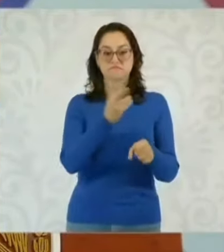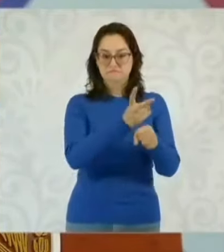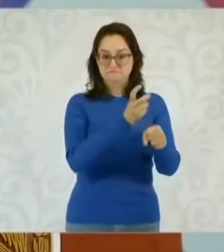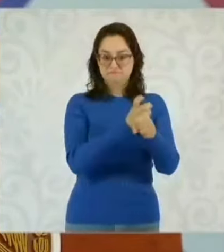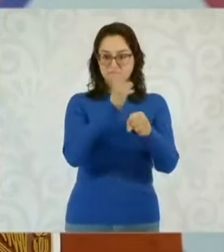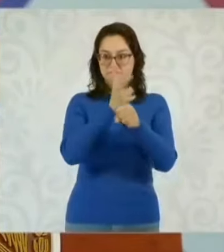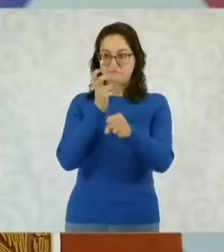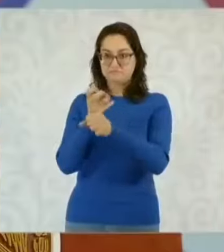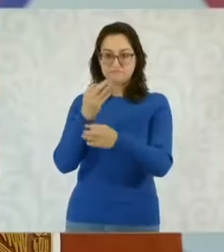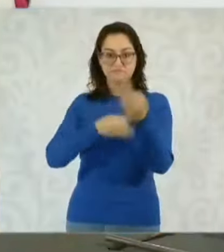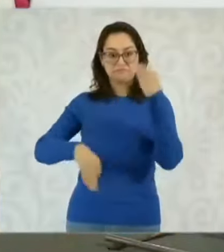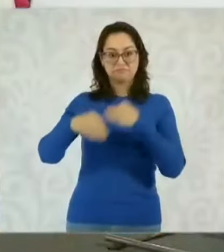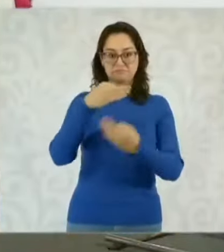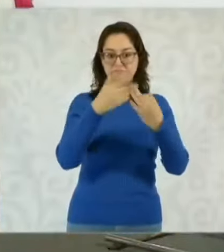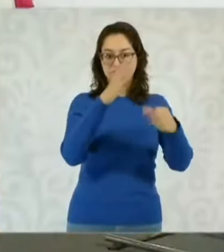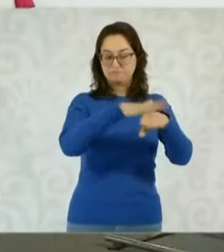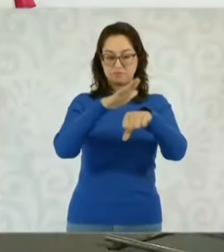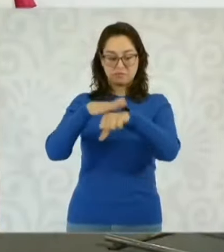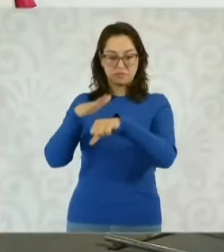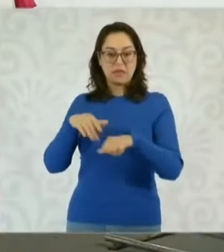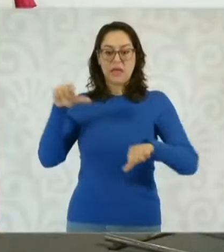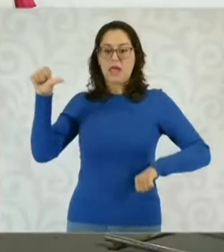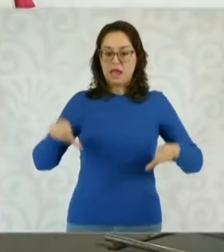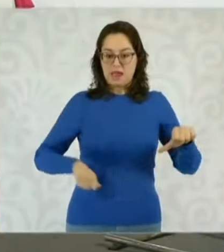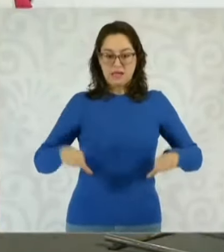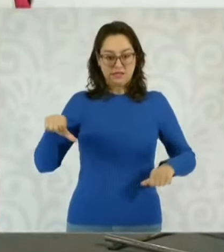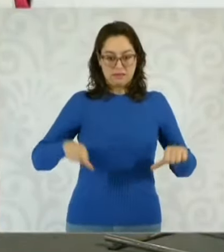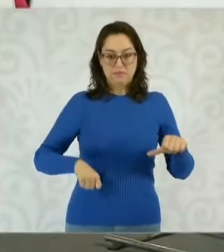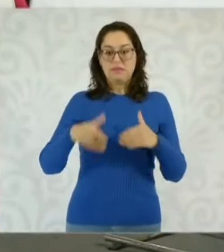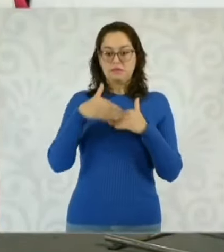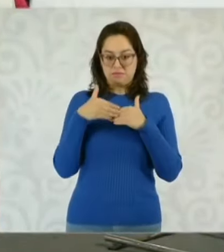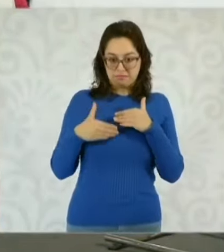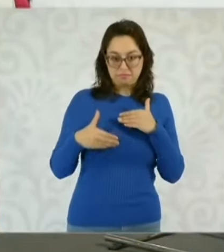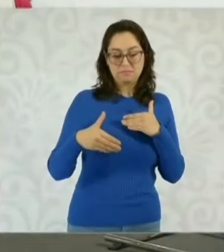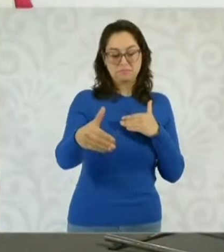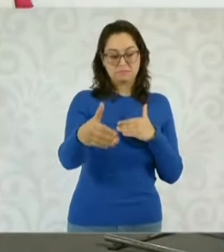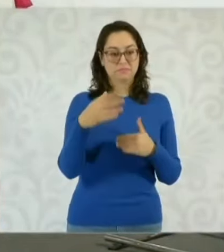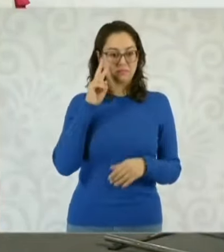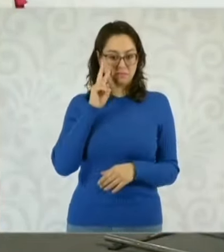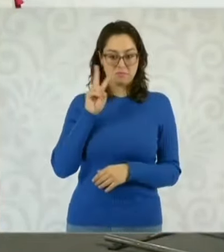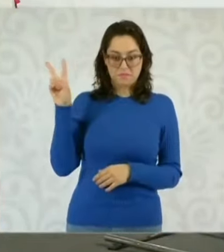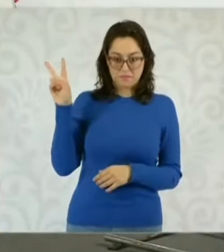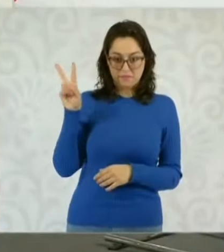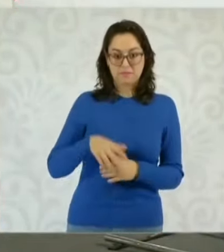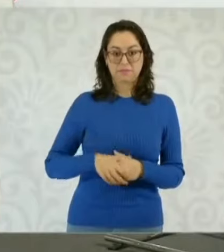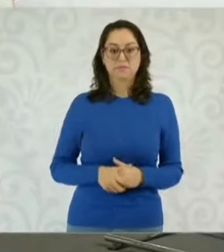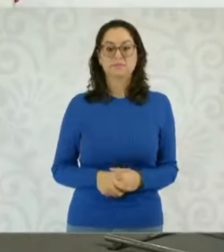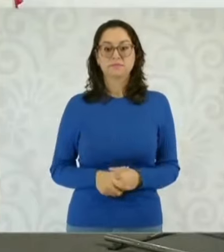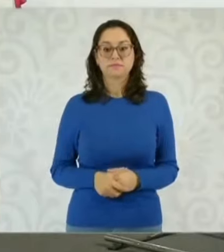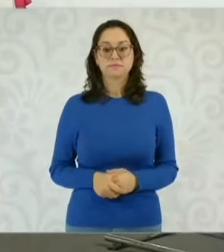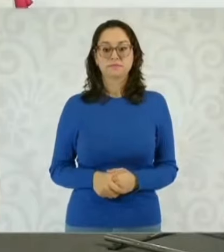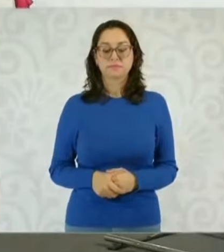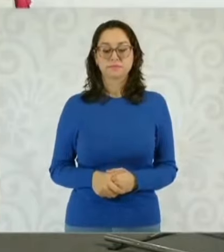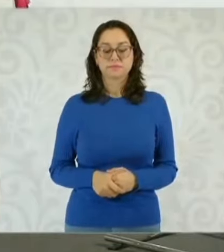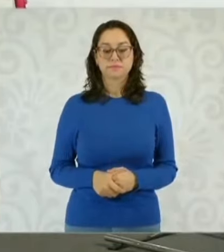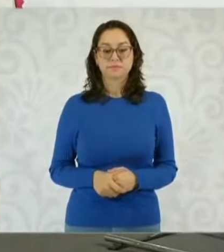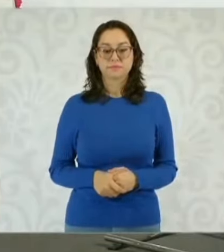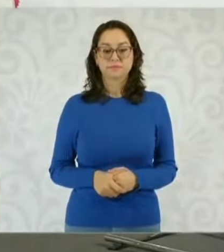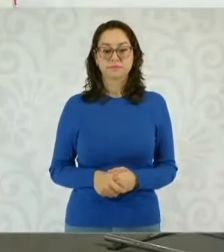medios de comunicación a asistir a las actividades que se presentan en la pantalla. Ajatipe.